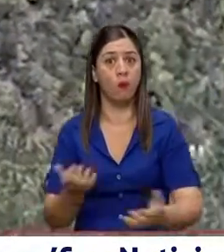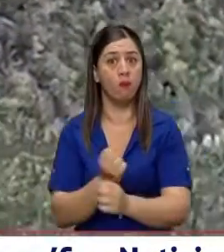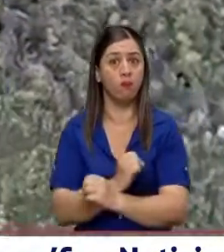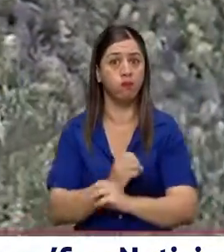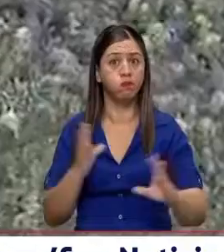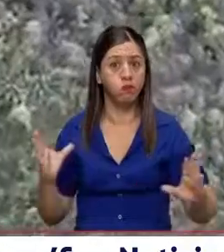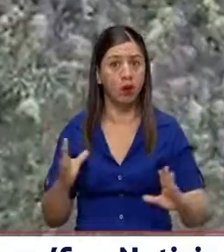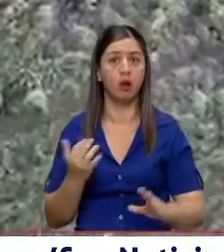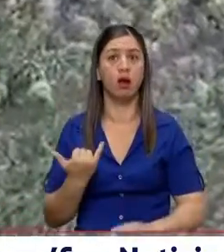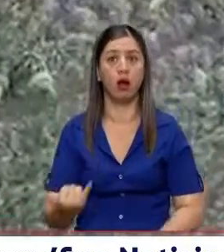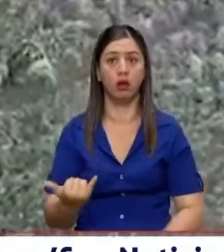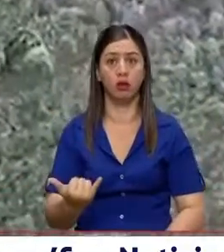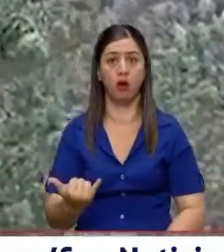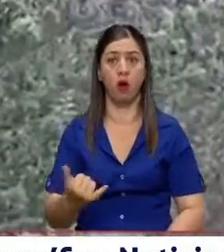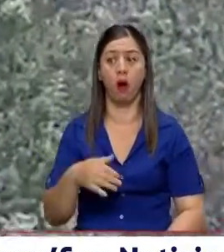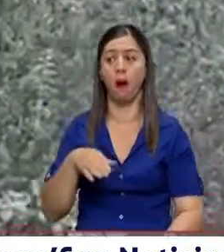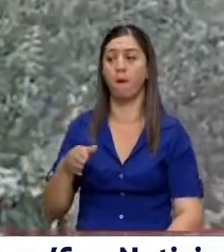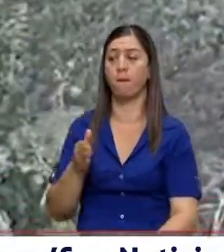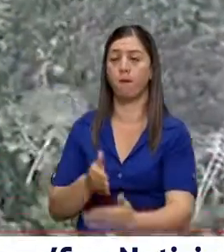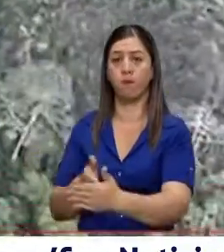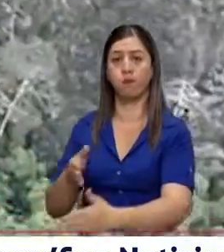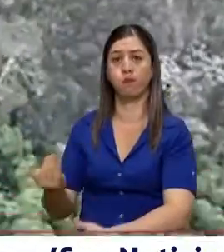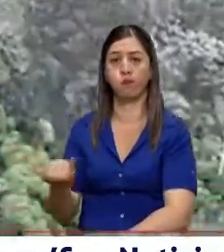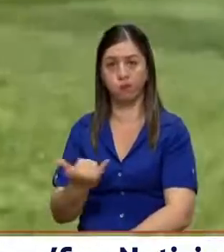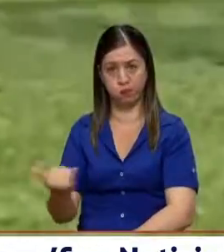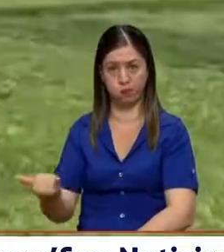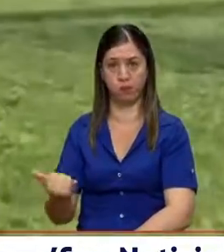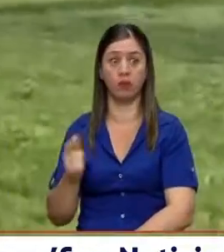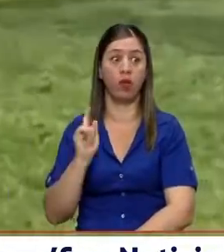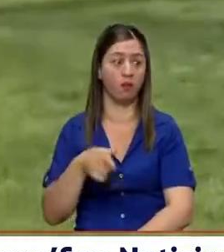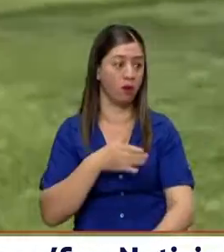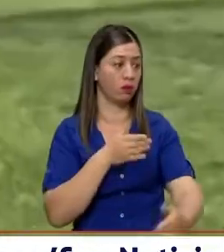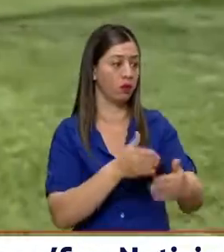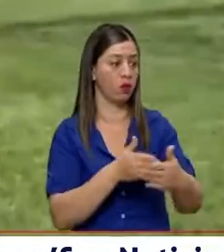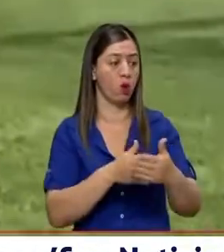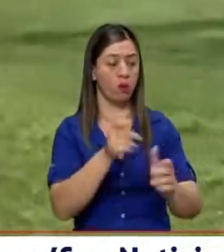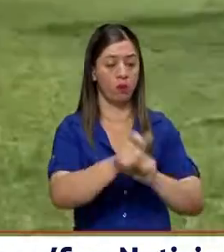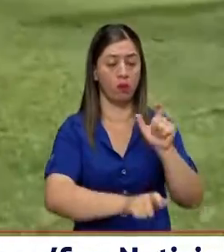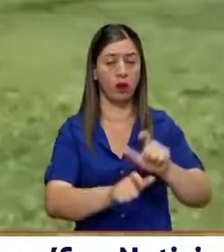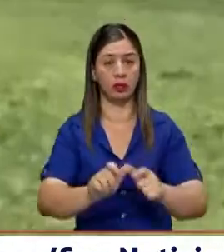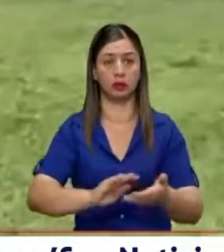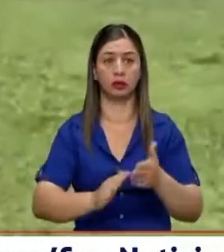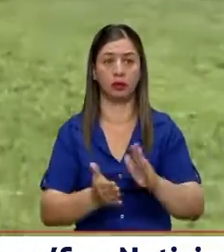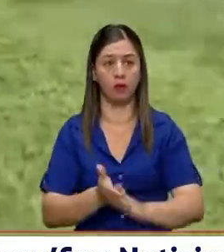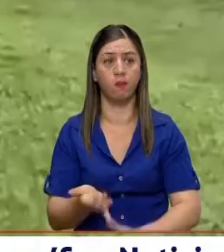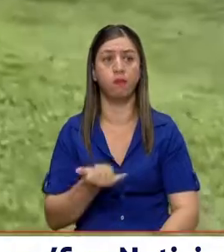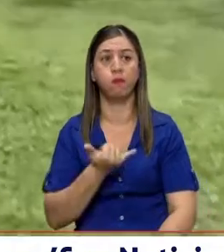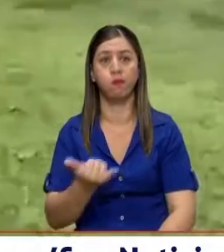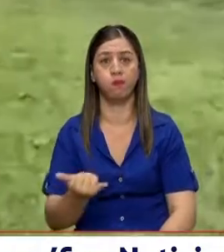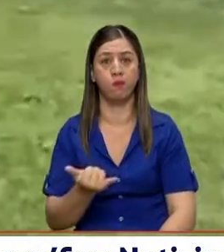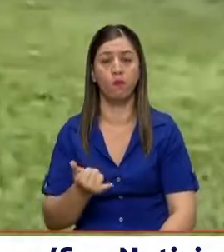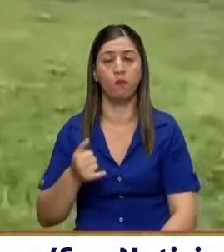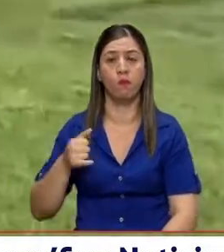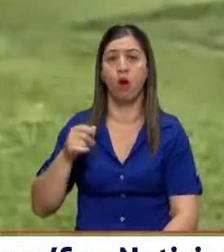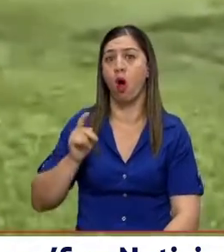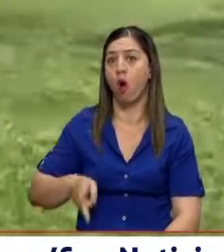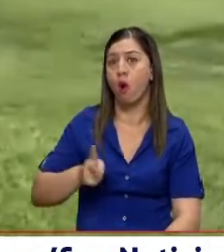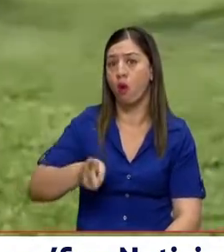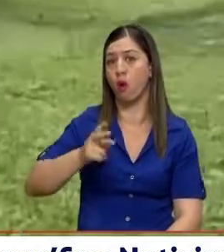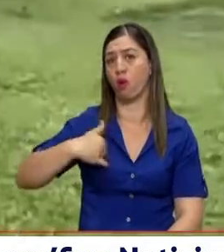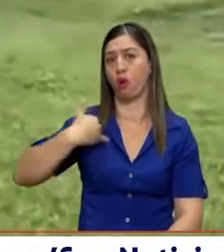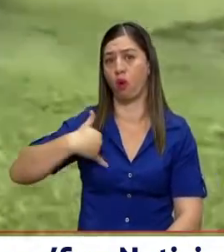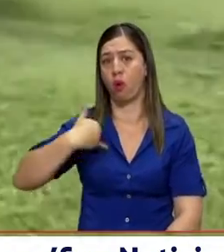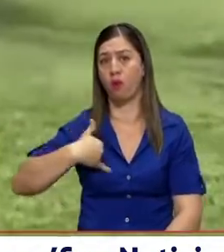afectan a la fuerza pública, sino también van en contra de la población. Son corredores donde pasa jóvenes,